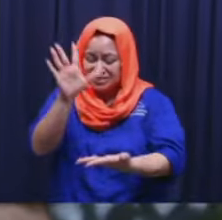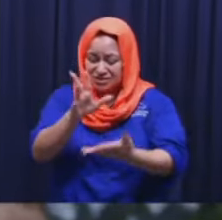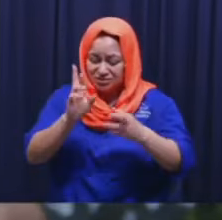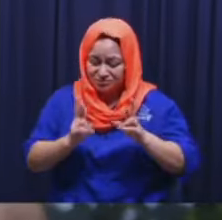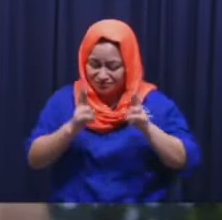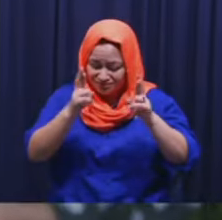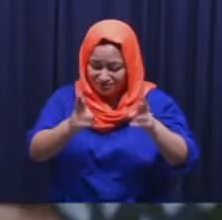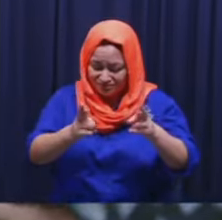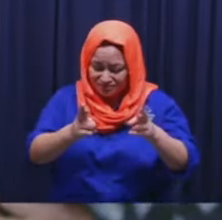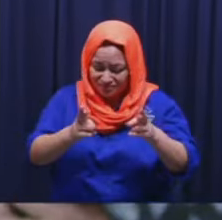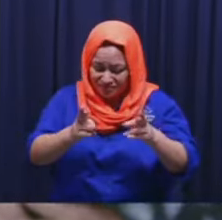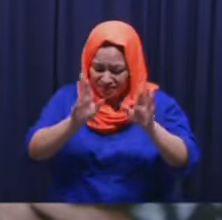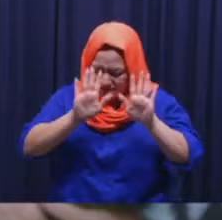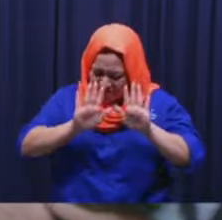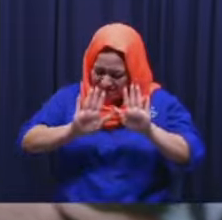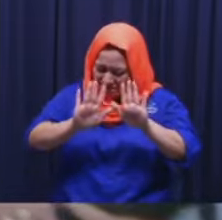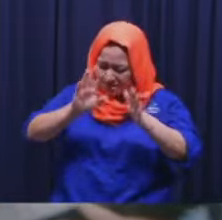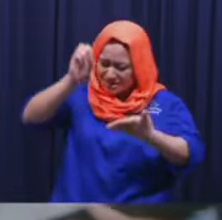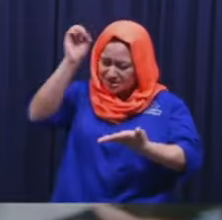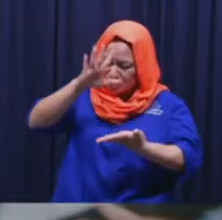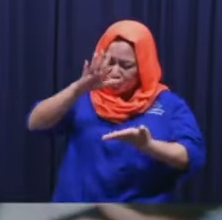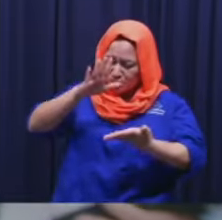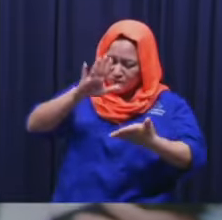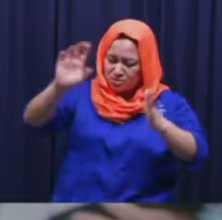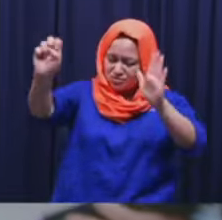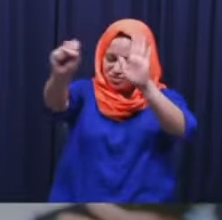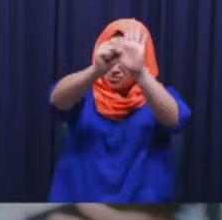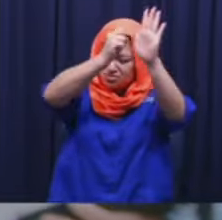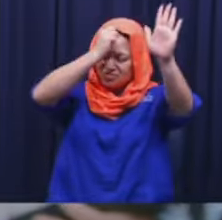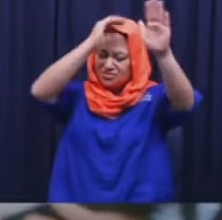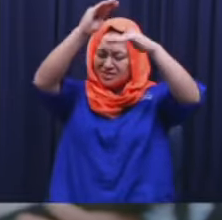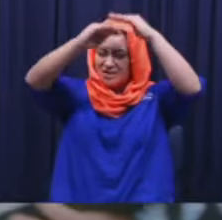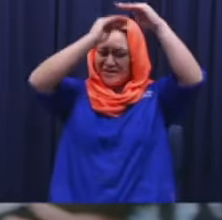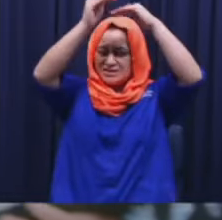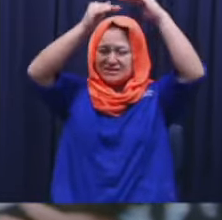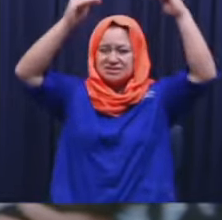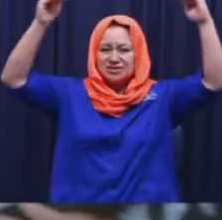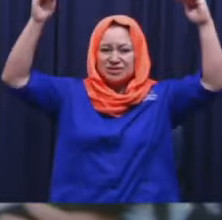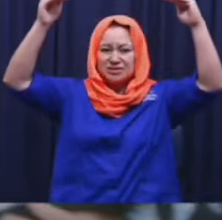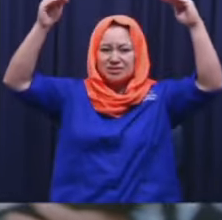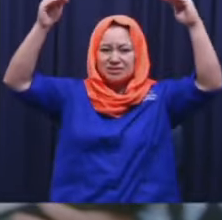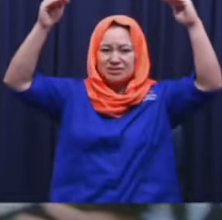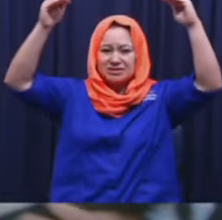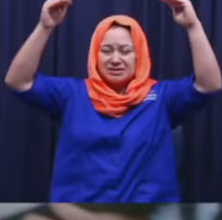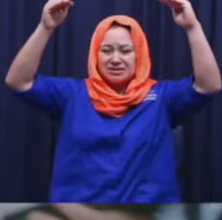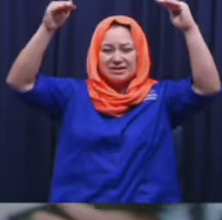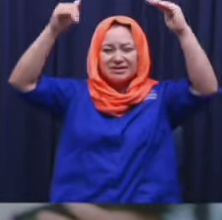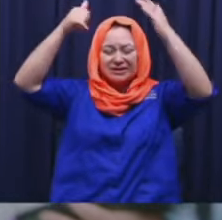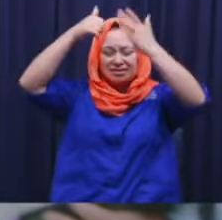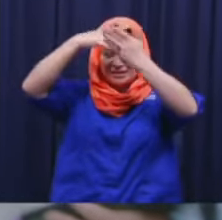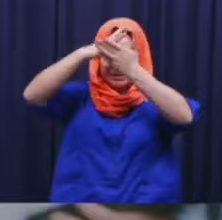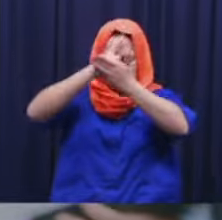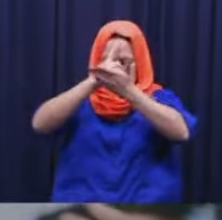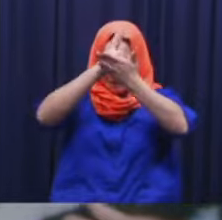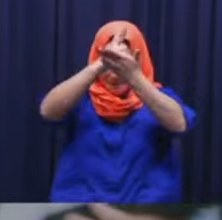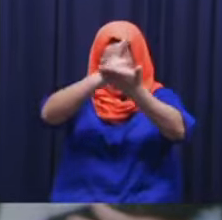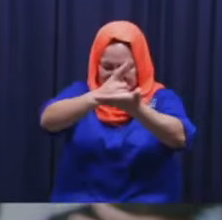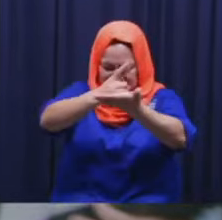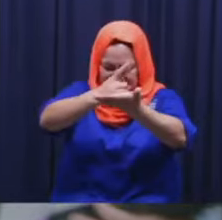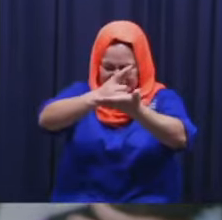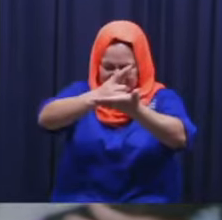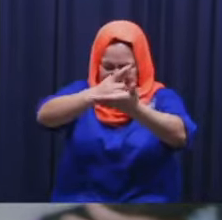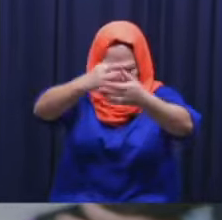estado retenidas se abran los cielos y la recompensa caiga sobre sus cabezas. sobre sus